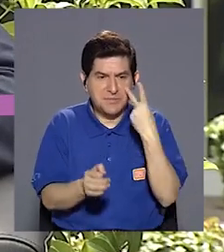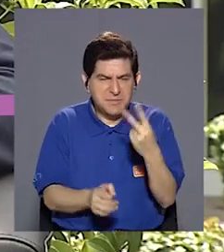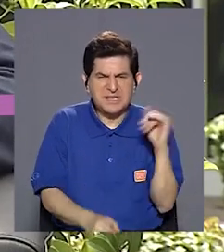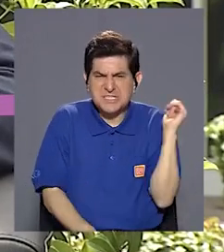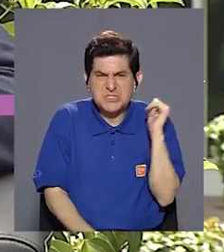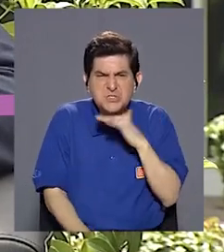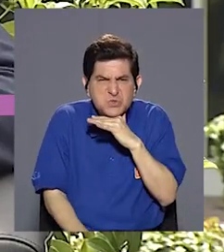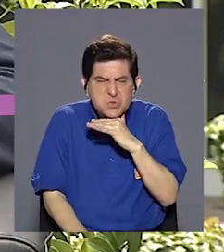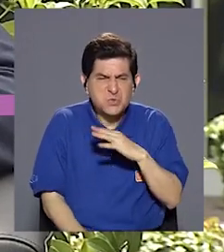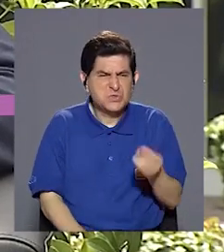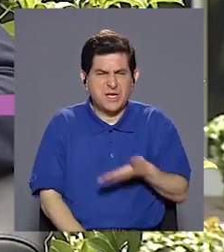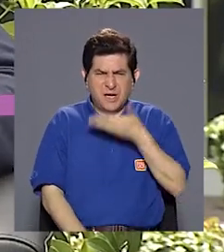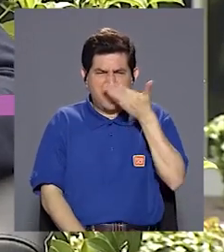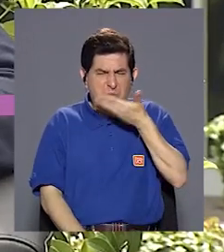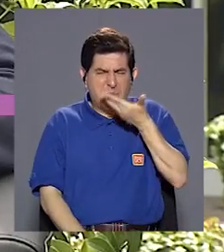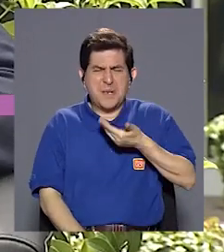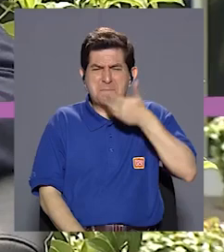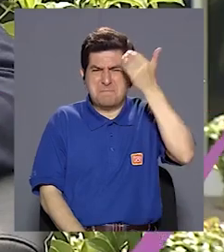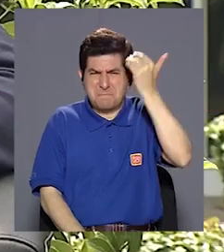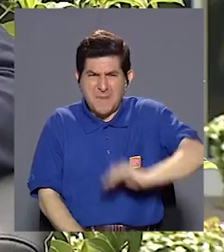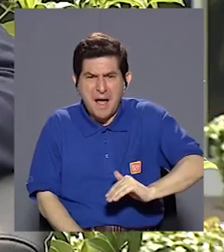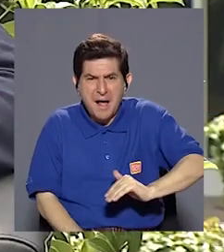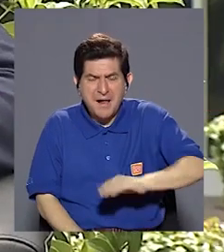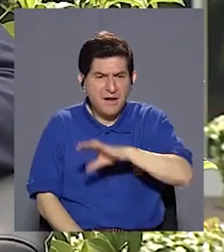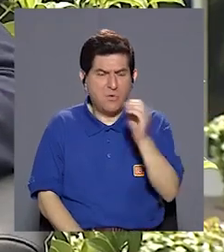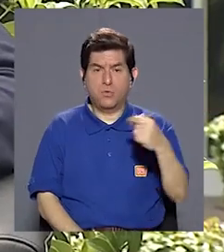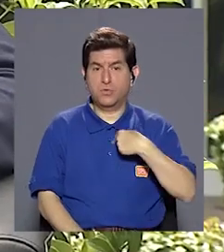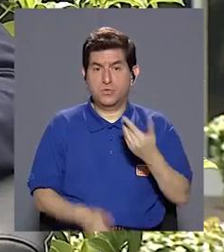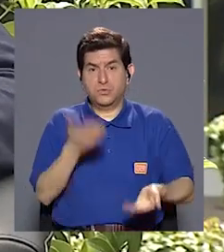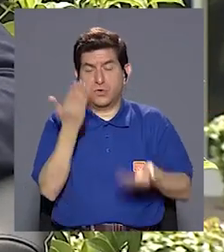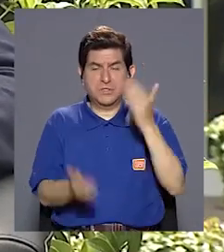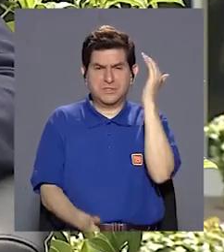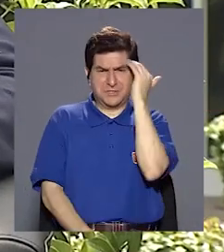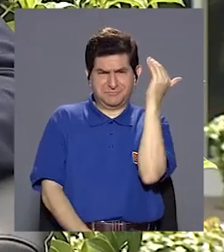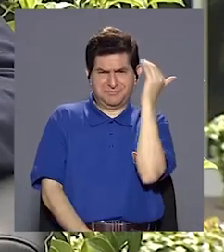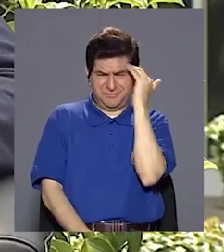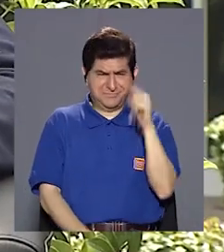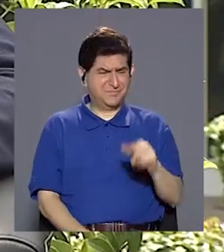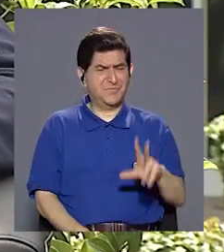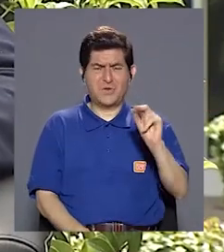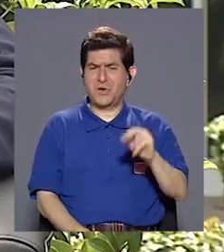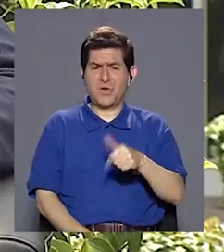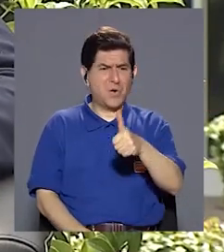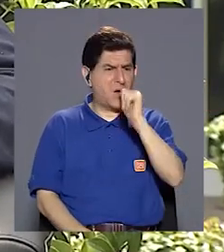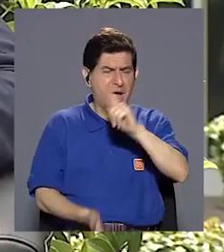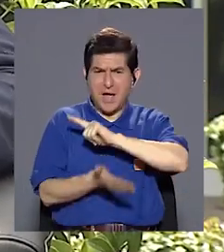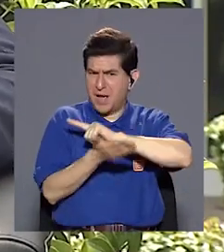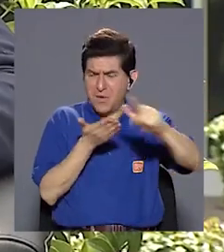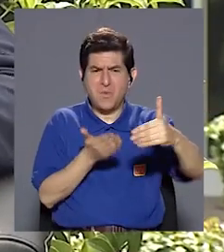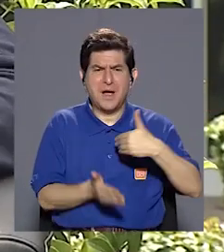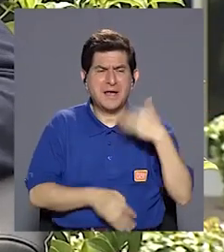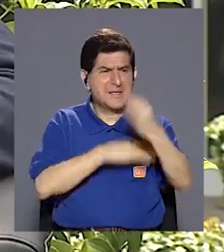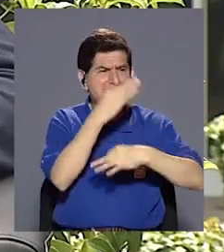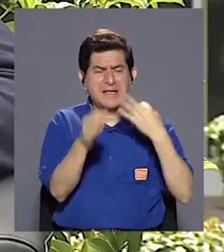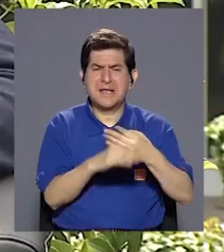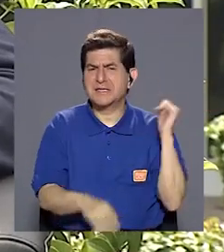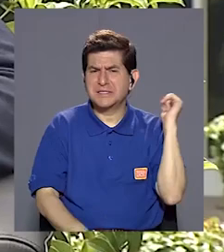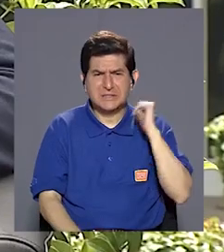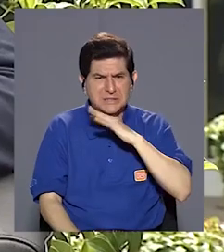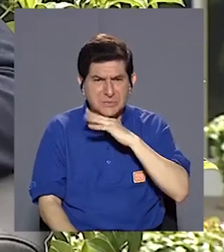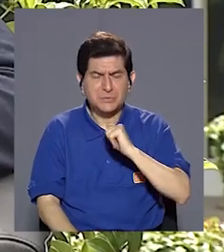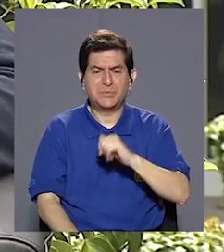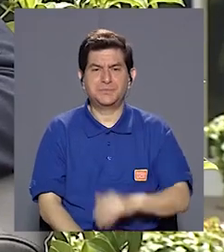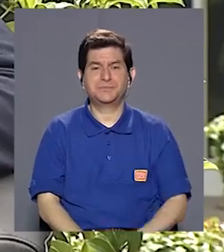vista se ve que está sucia o que huele mal, ¿verdad? O que yo estoy consciente de que no es agua potable, o sea, que es agua que tiene algún tipo